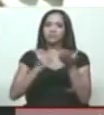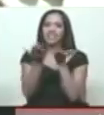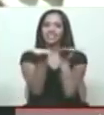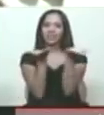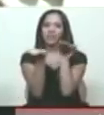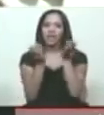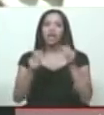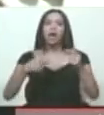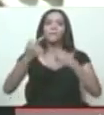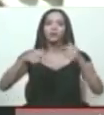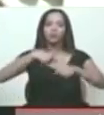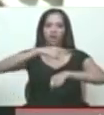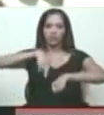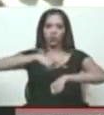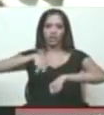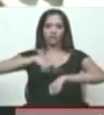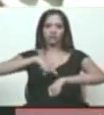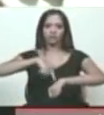en las próximas horas.